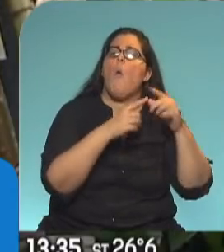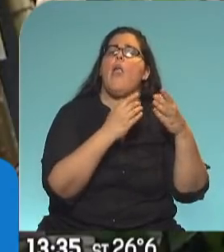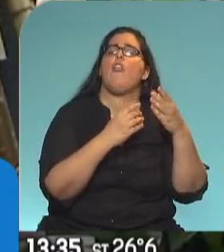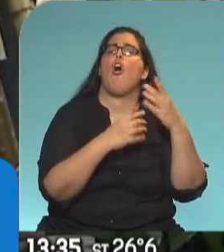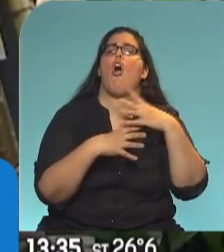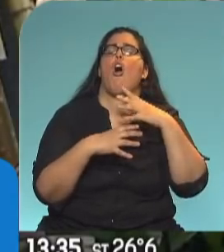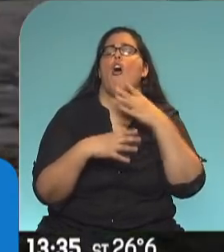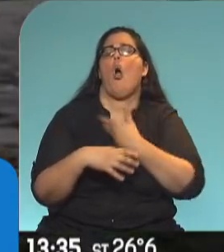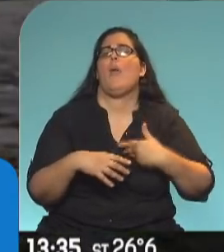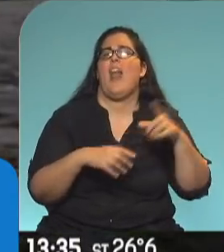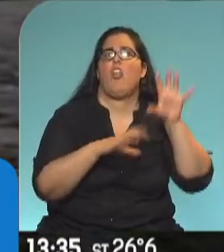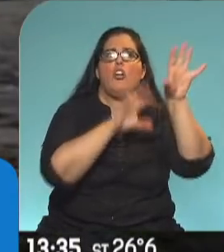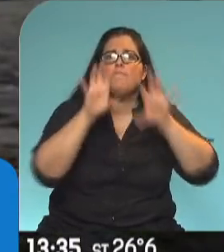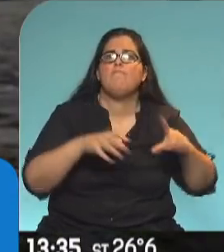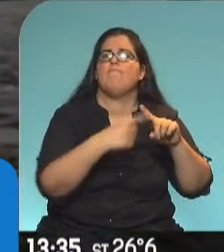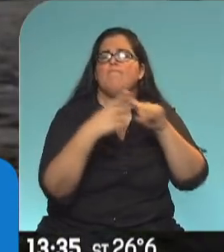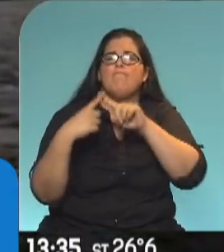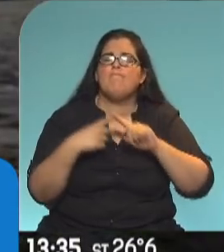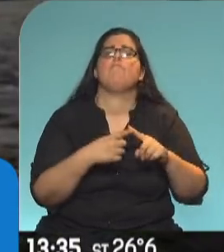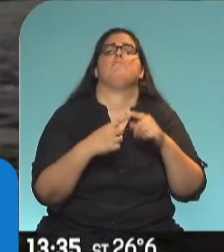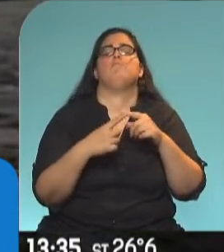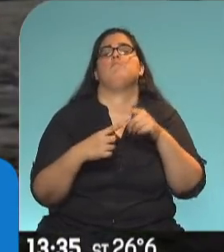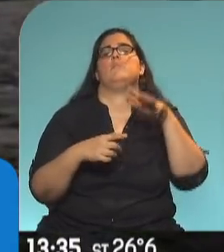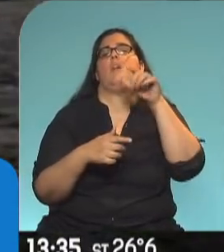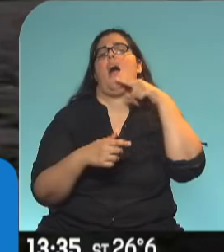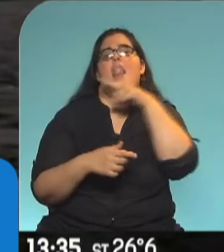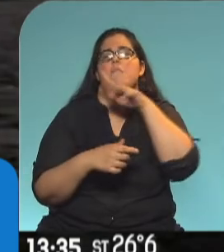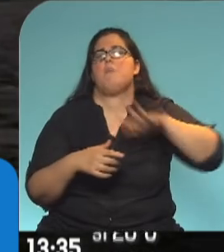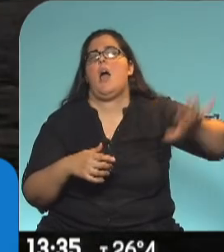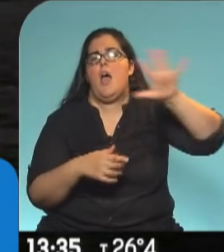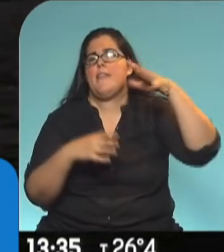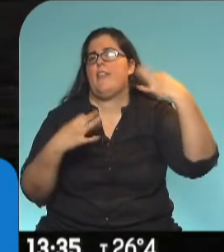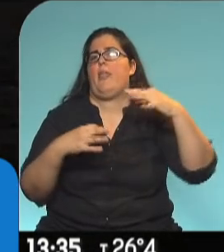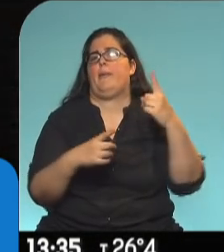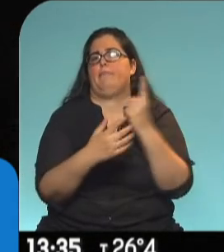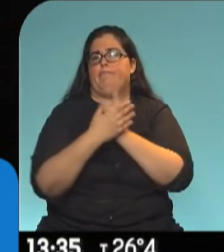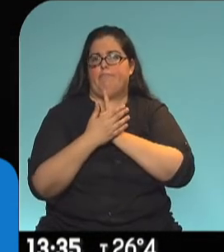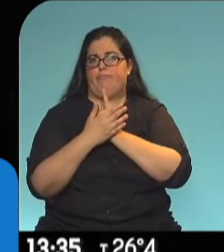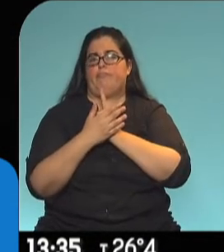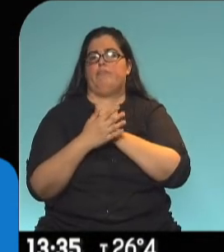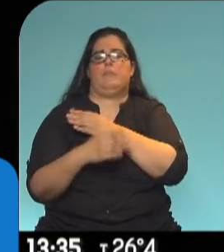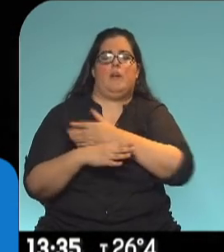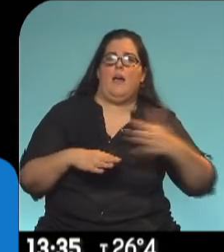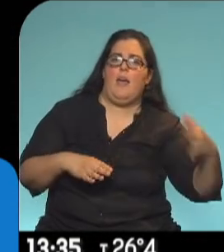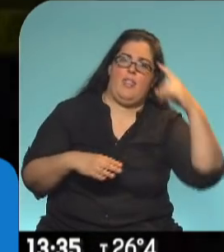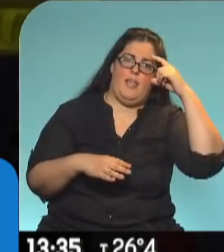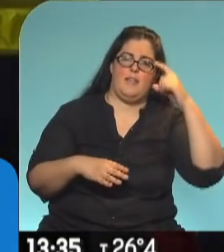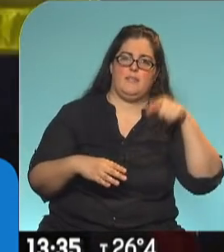estados federales un nuevo confinamiento en todo el país que se extenderá hasta el 10 de enero.